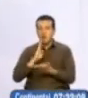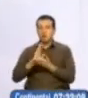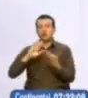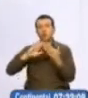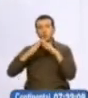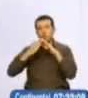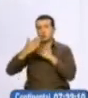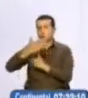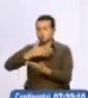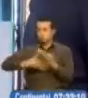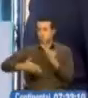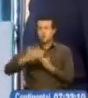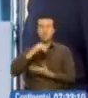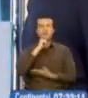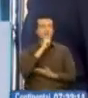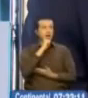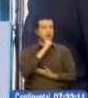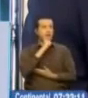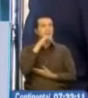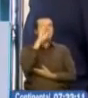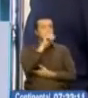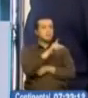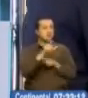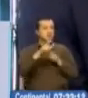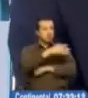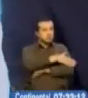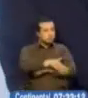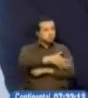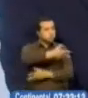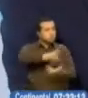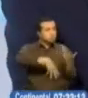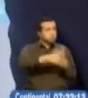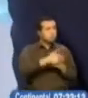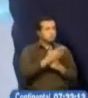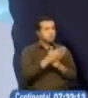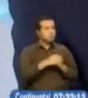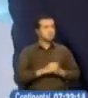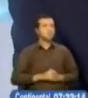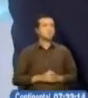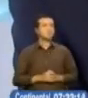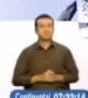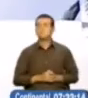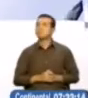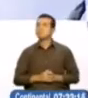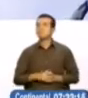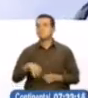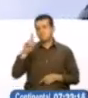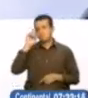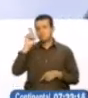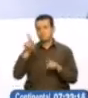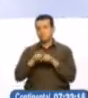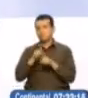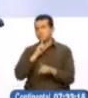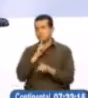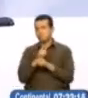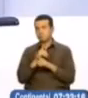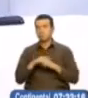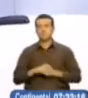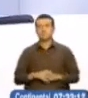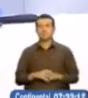comunitaria. Hace falta calle. Eso hace falta, ¿no? David. Sí, yo concuerdo totalmente con lo que dice Emi. O